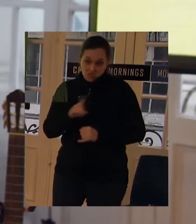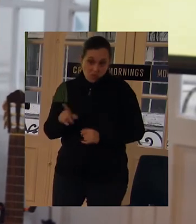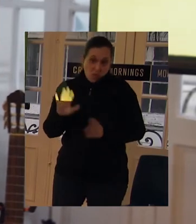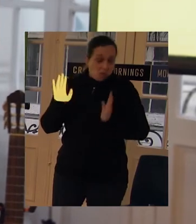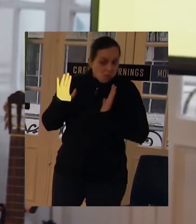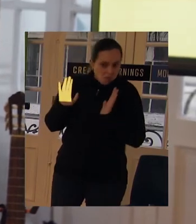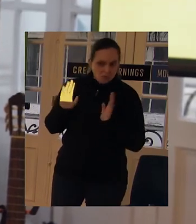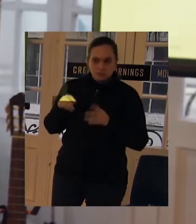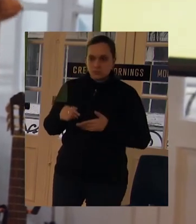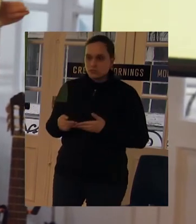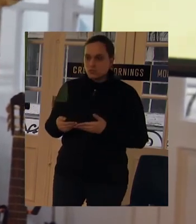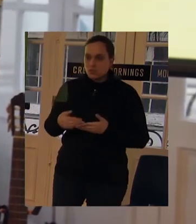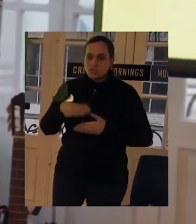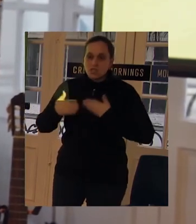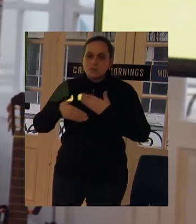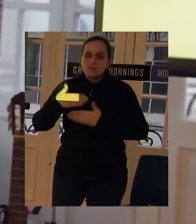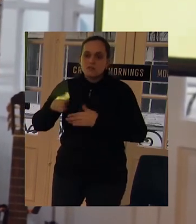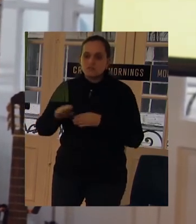ya lo invité al proceso,